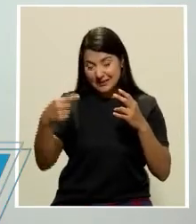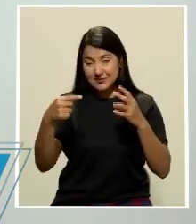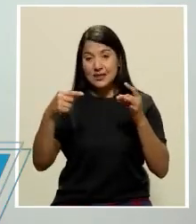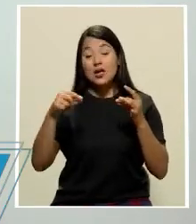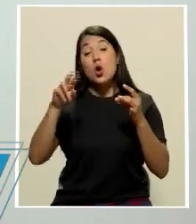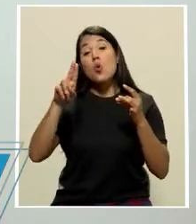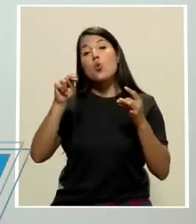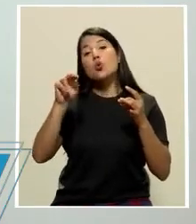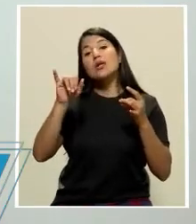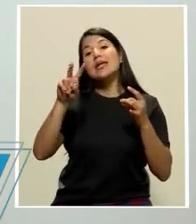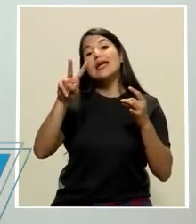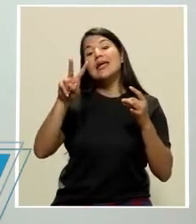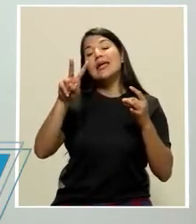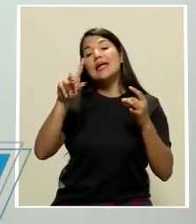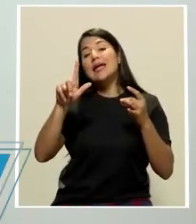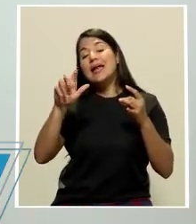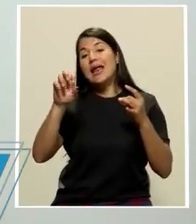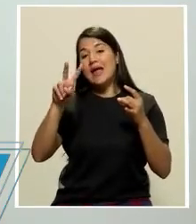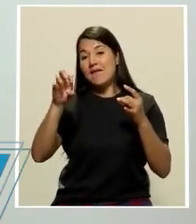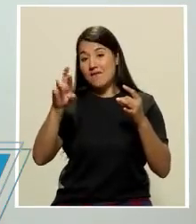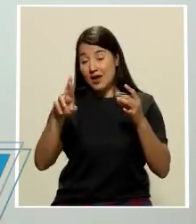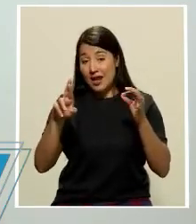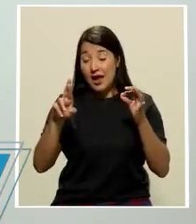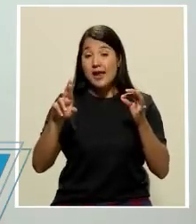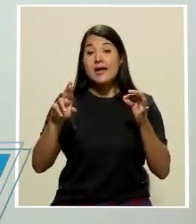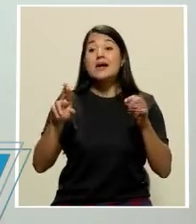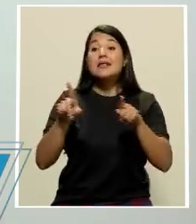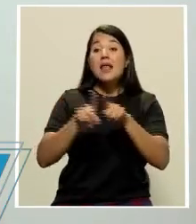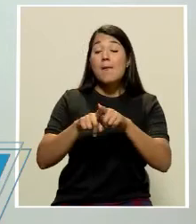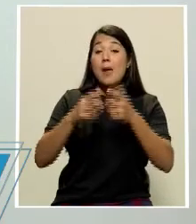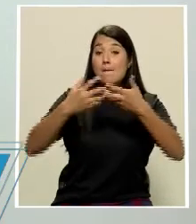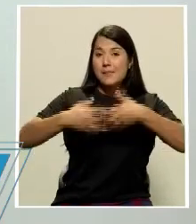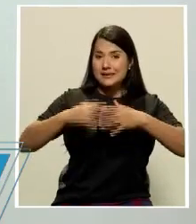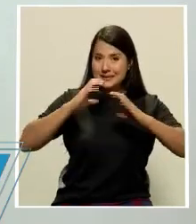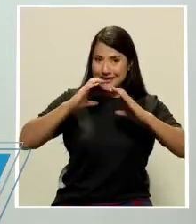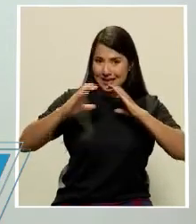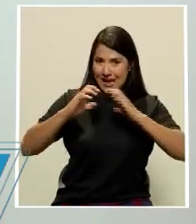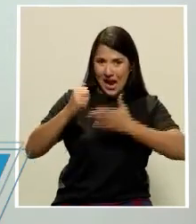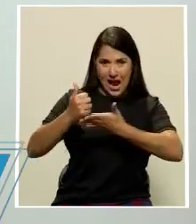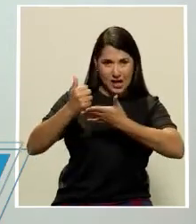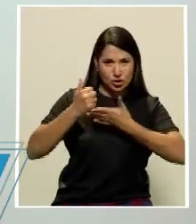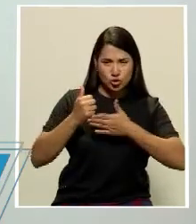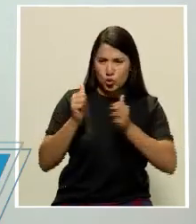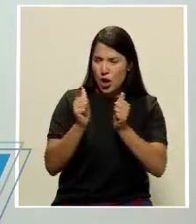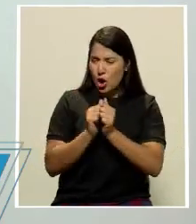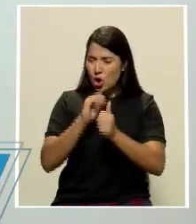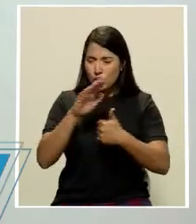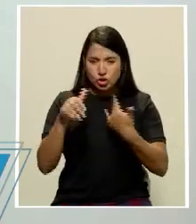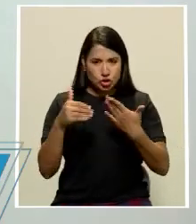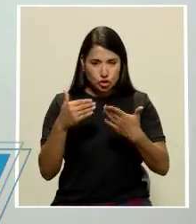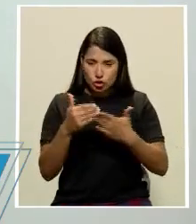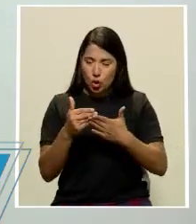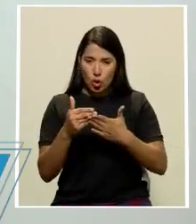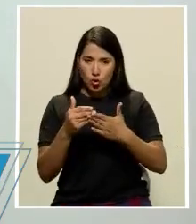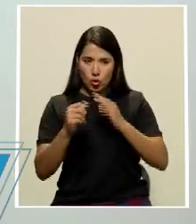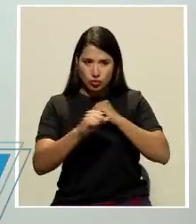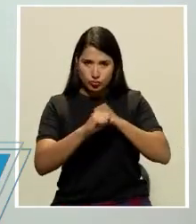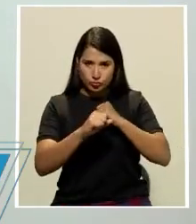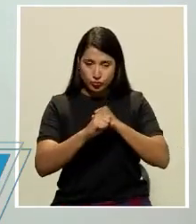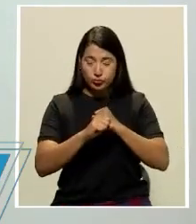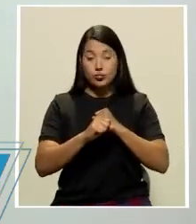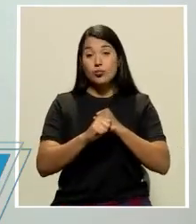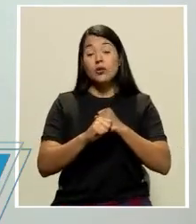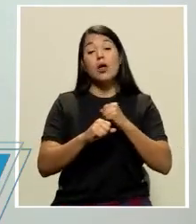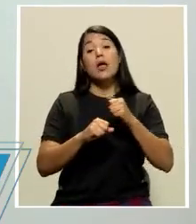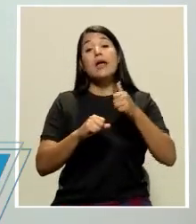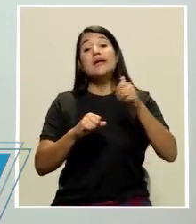también hay una empresa que es muy importante para nosotros, que es una agencia de comunicación que nos ayuda con todo lo que es gestión de medios, que es Porter Novelli,